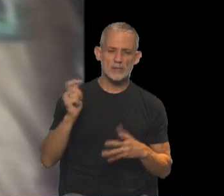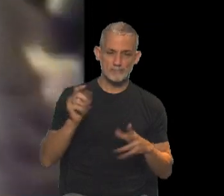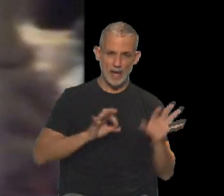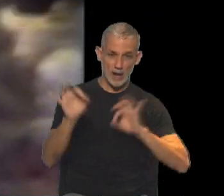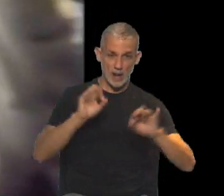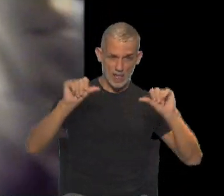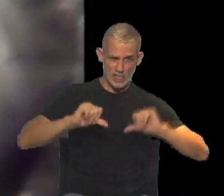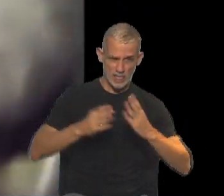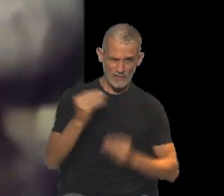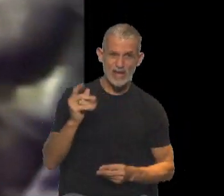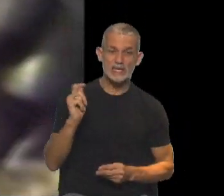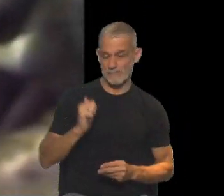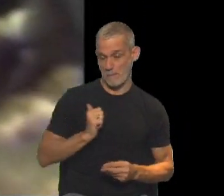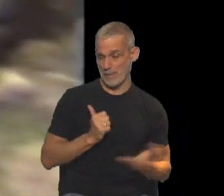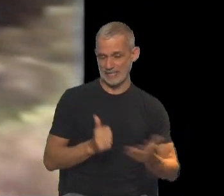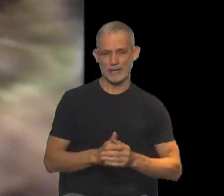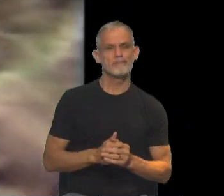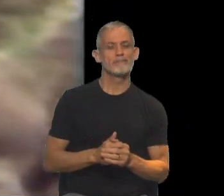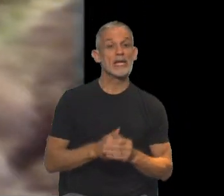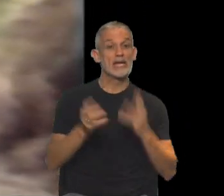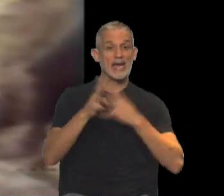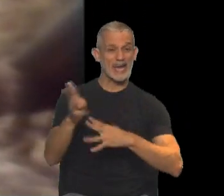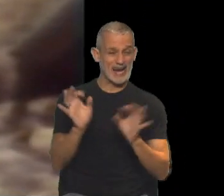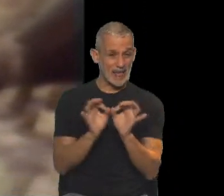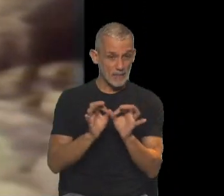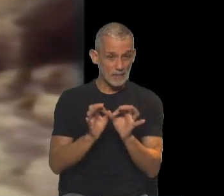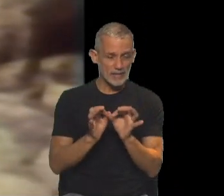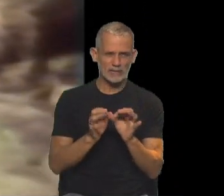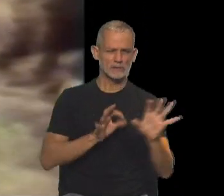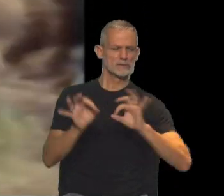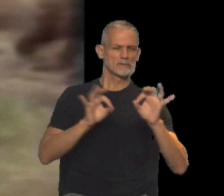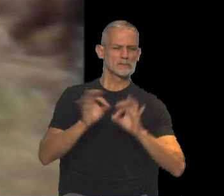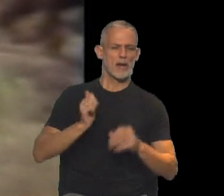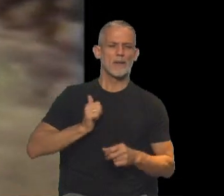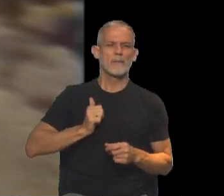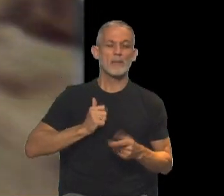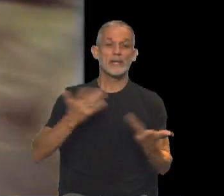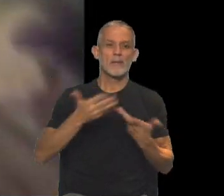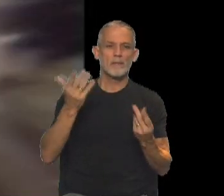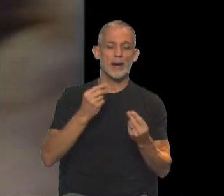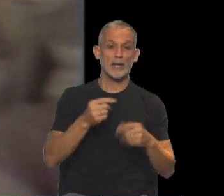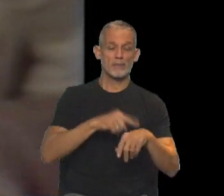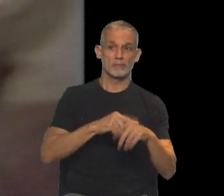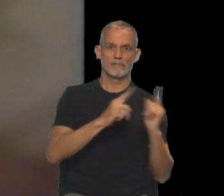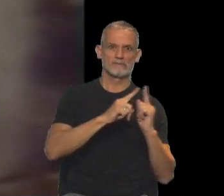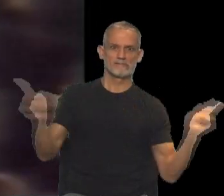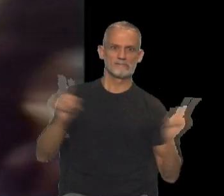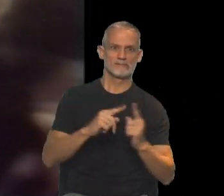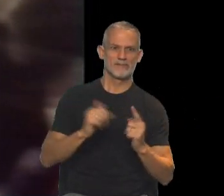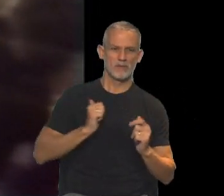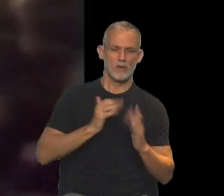estratégicas militares. También hay que decir de que la guerra de Malvinas fue una estrategia de la dictadura para perpetuarse en el poder, y cuando